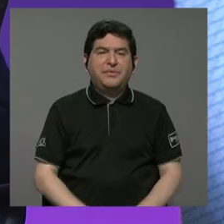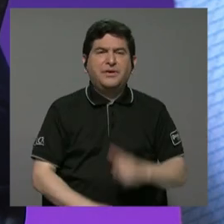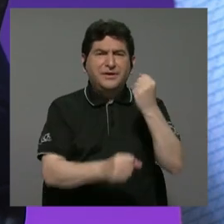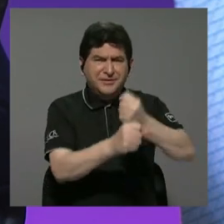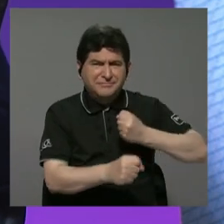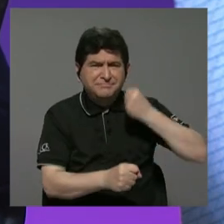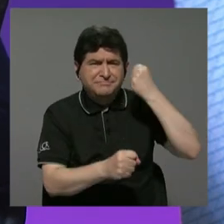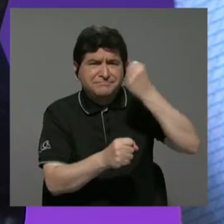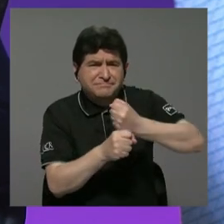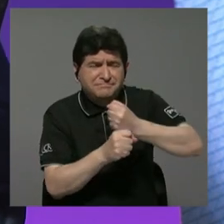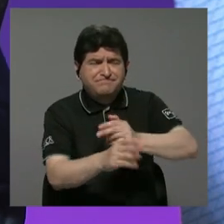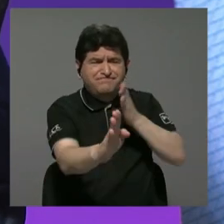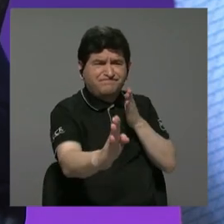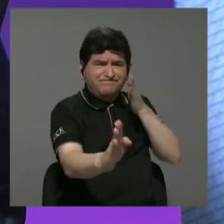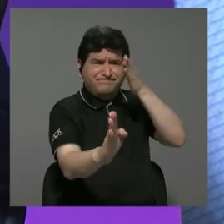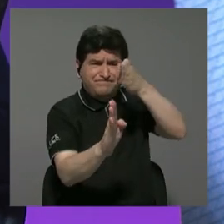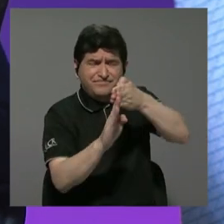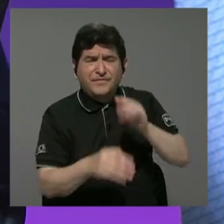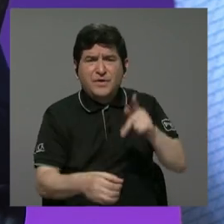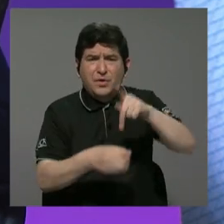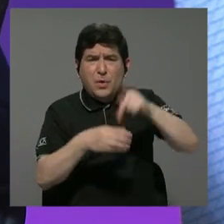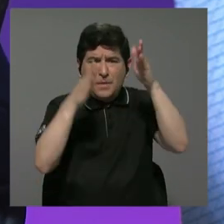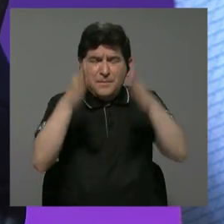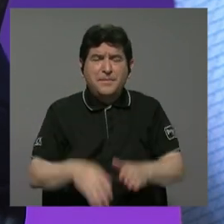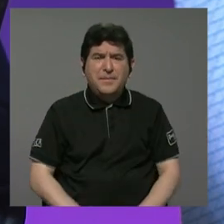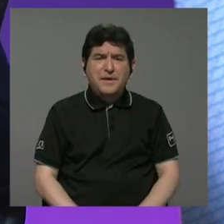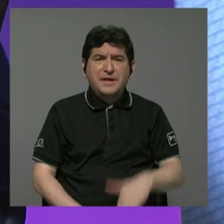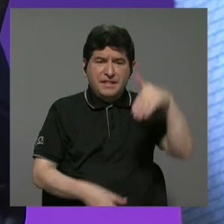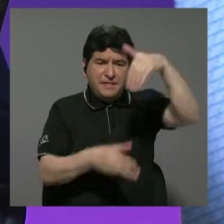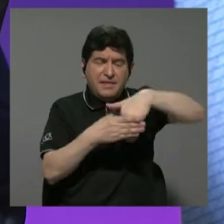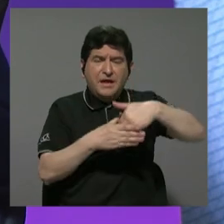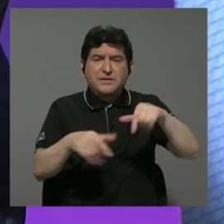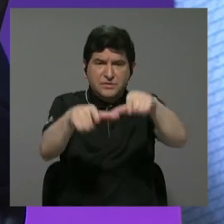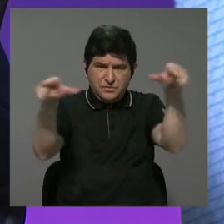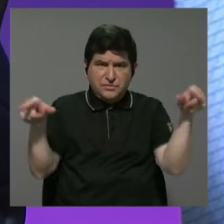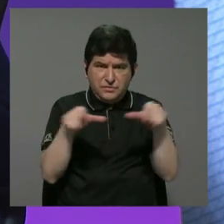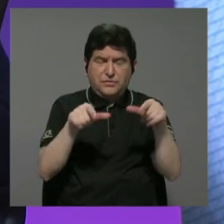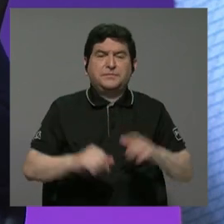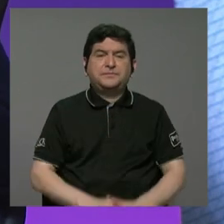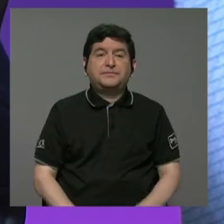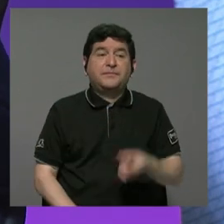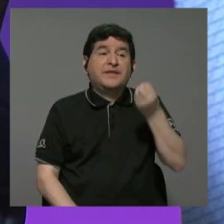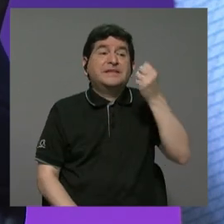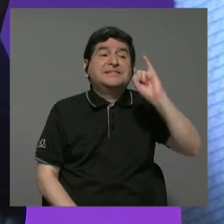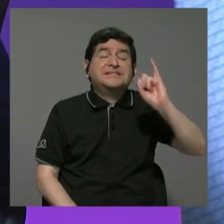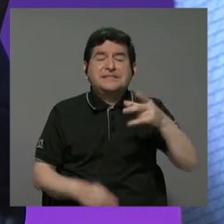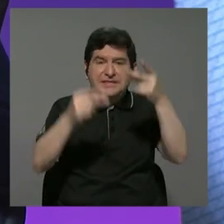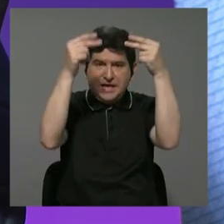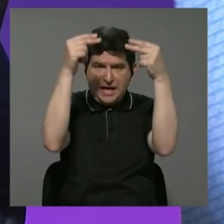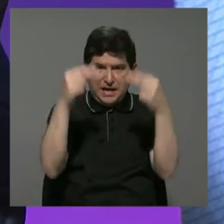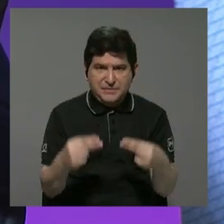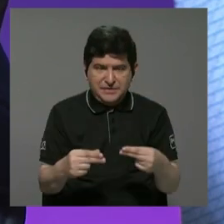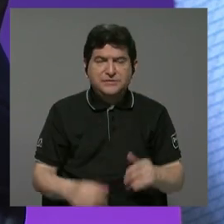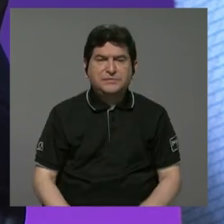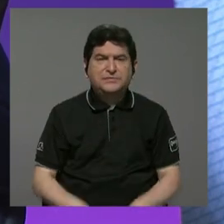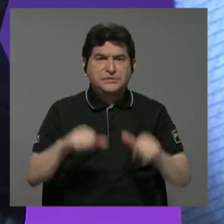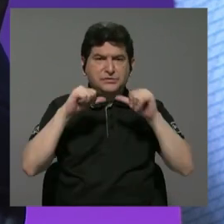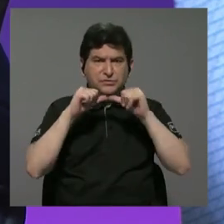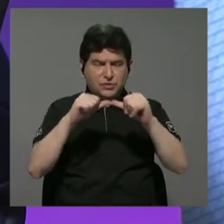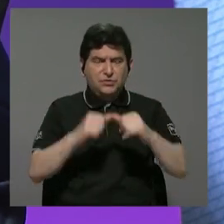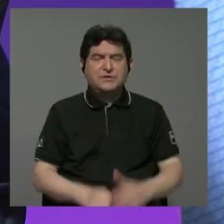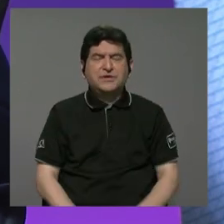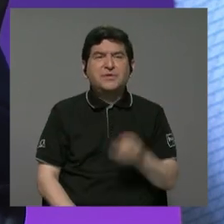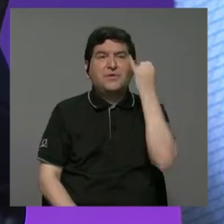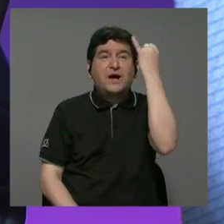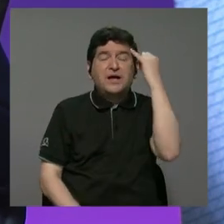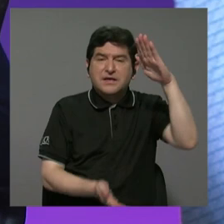trabajan directamente con los actores involucrados en los territorios. Si el presupuesto sigue su tendencia